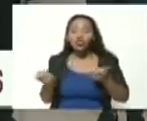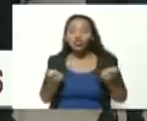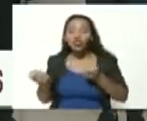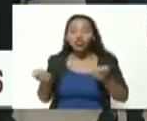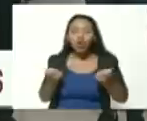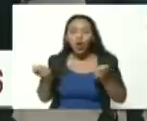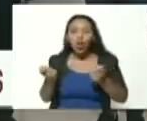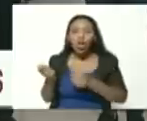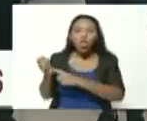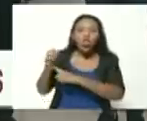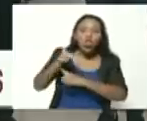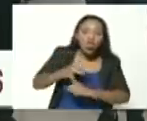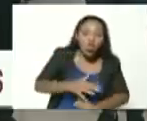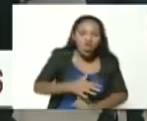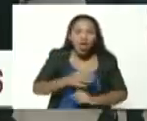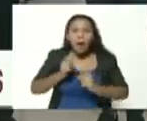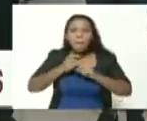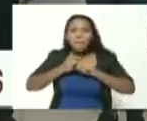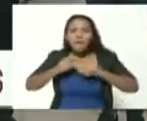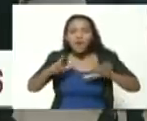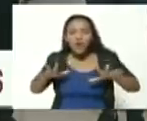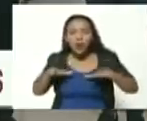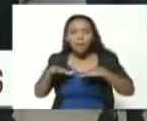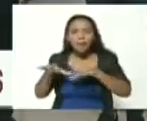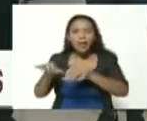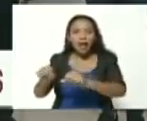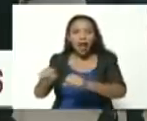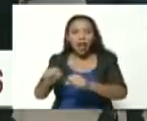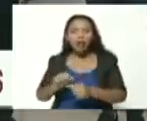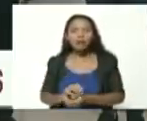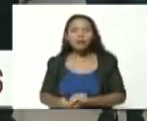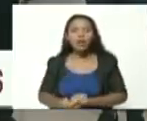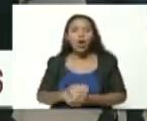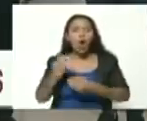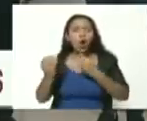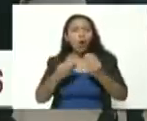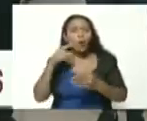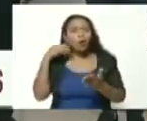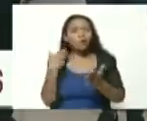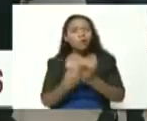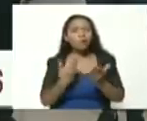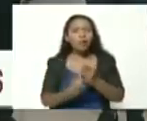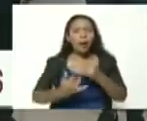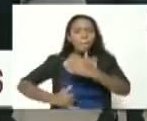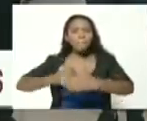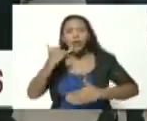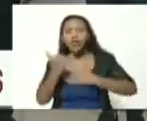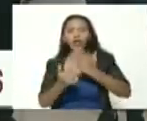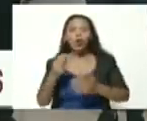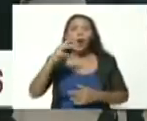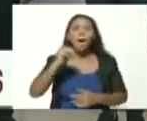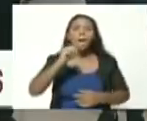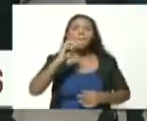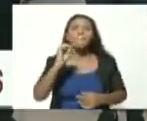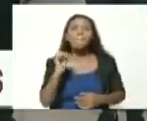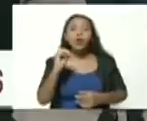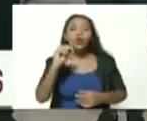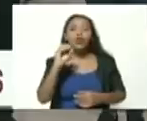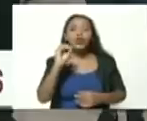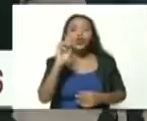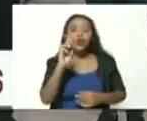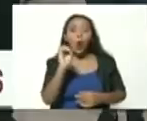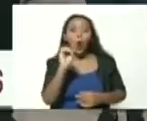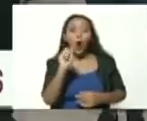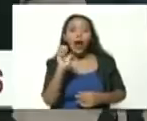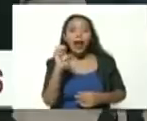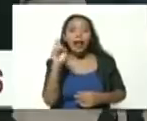de dominación, de expansión imperialista, como lo constituye el proyecto monroísta de los Estados Unidos de